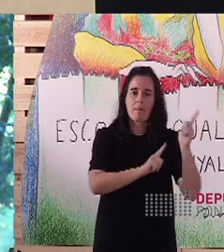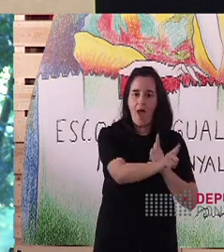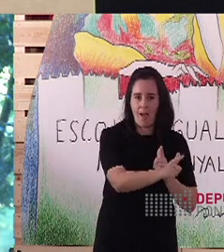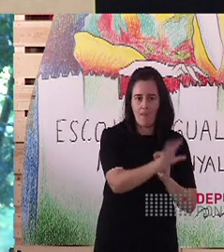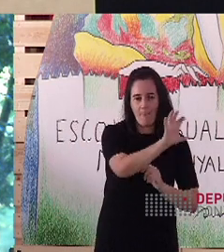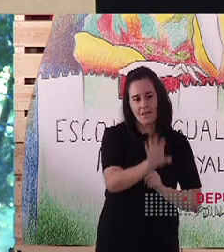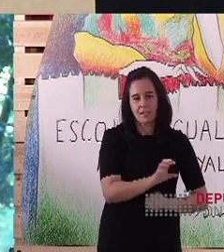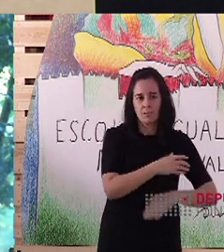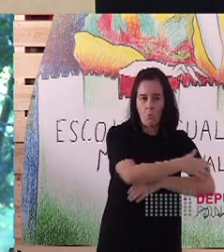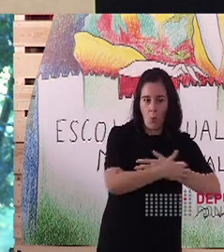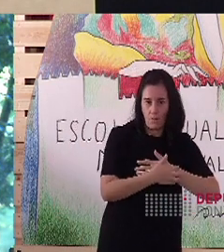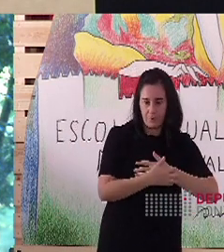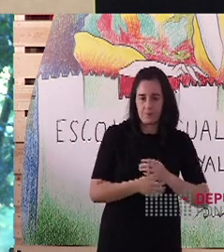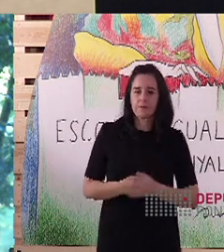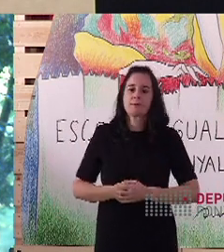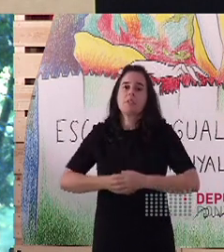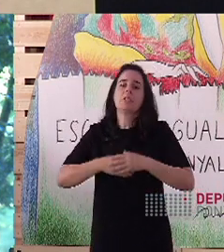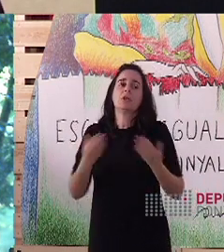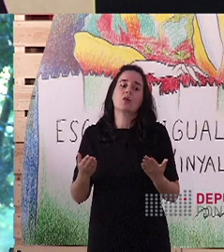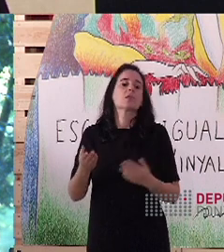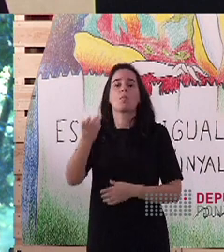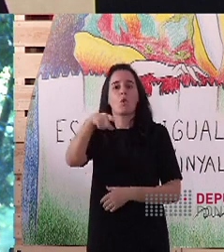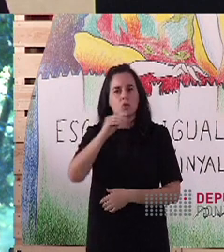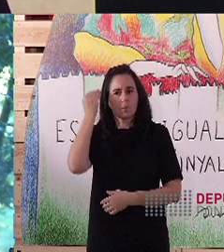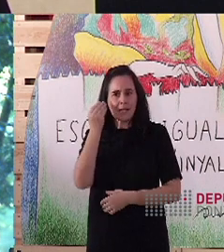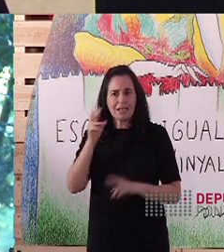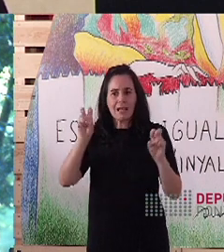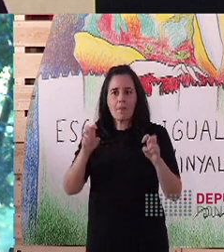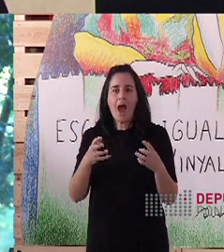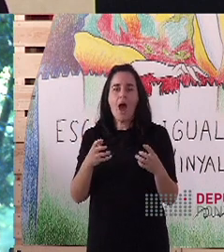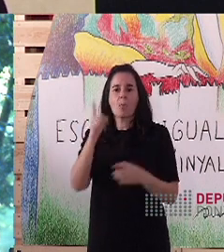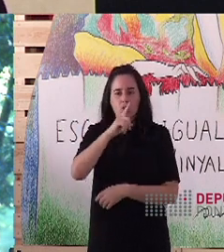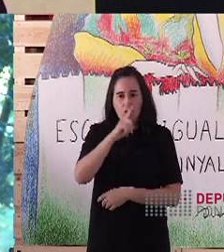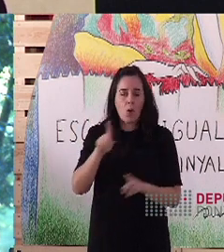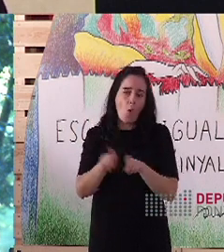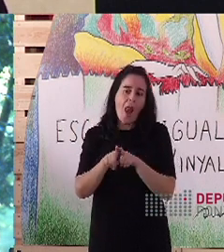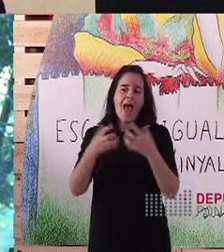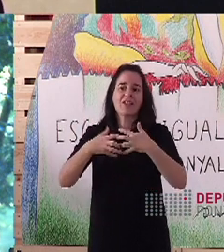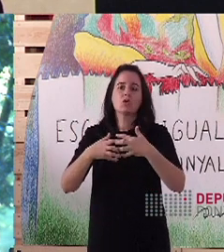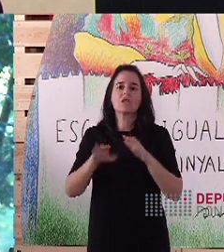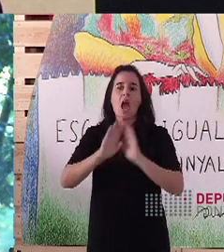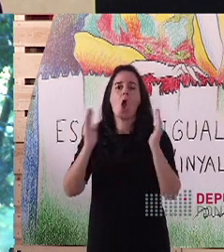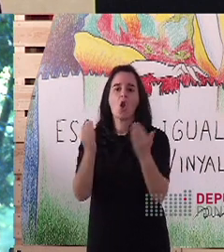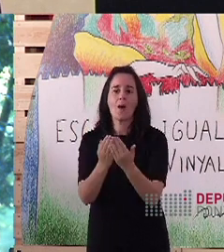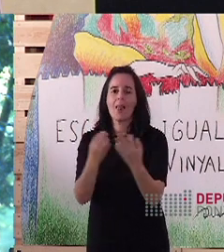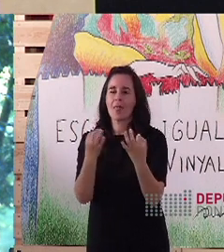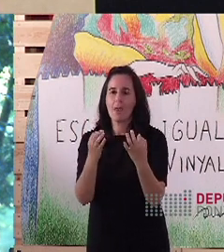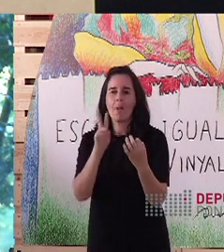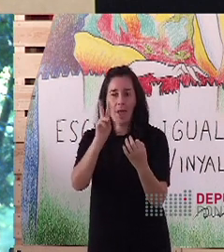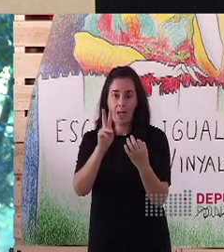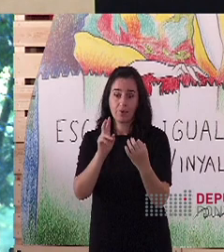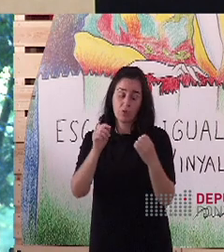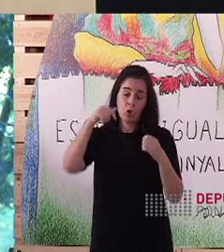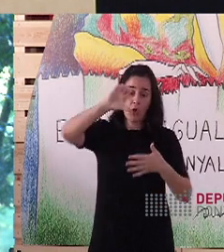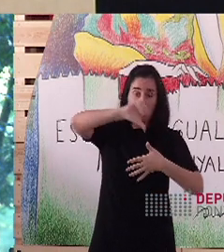prostitución como esa gran industria global que es, tenemos que mirar esa migración que viene del sur hacia el norte, pero